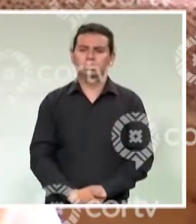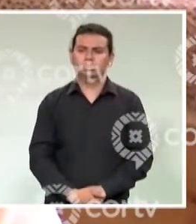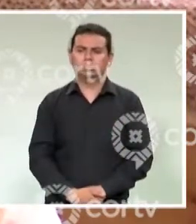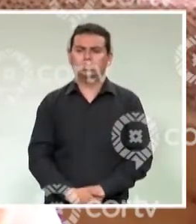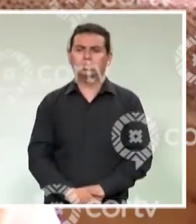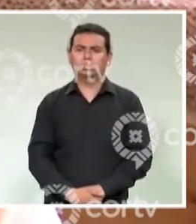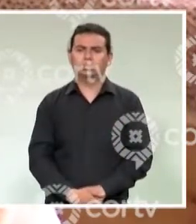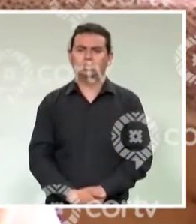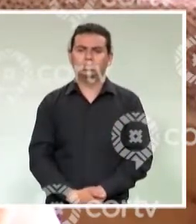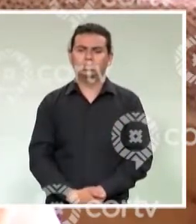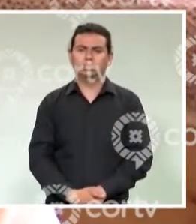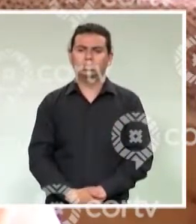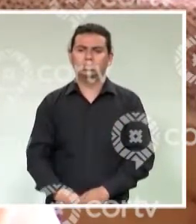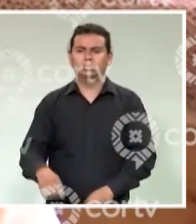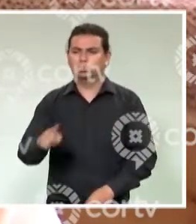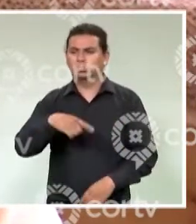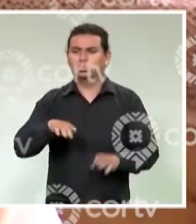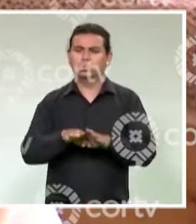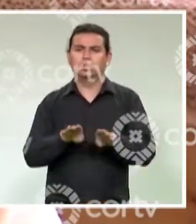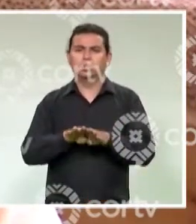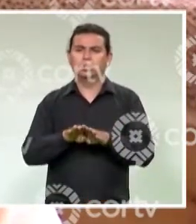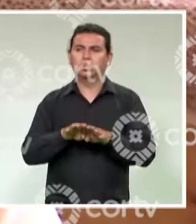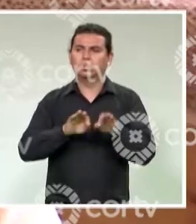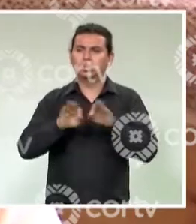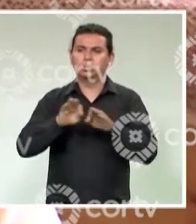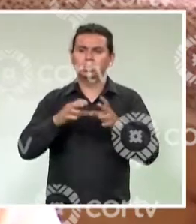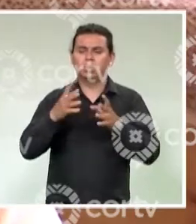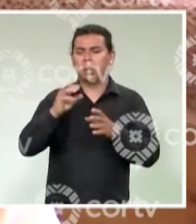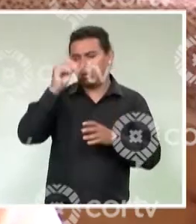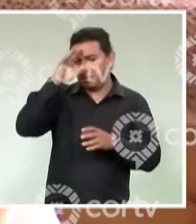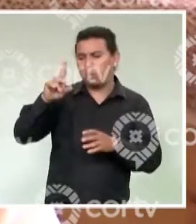pensar que todo ese trabajo se le va a cargar a las mujeres